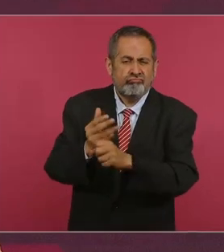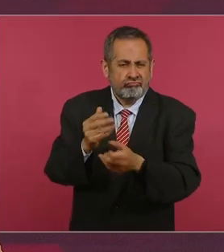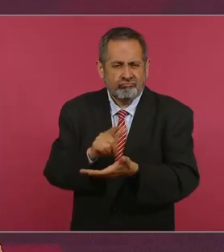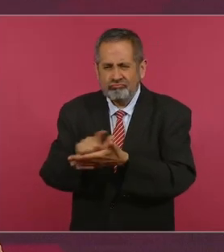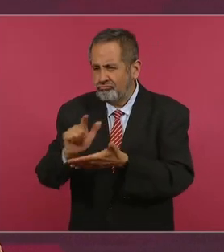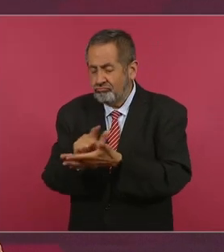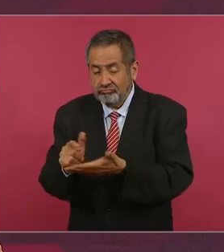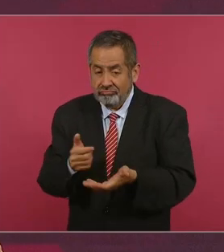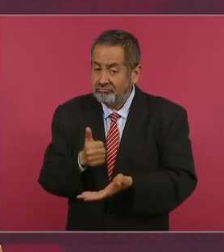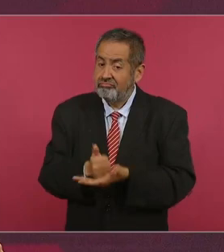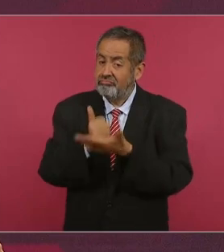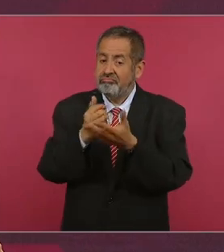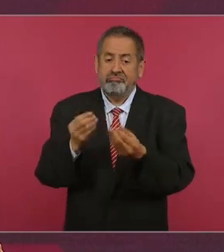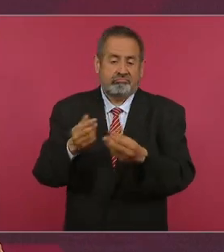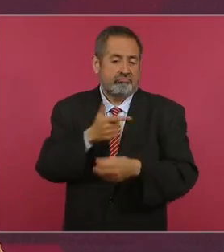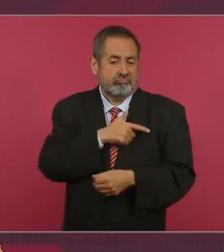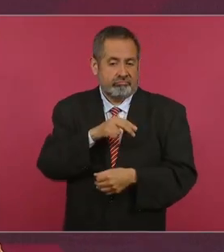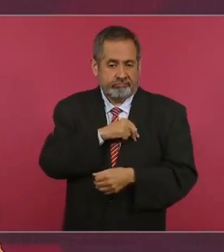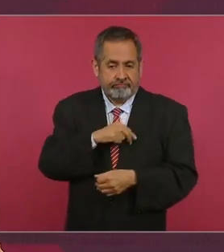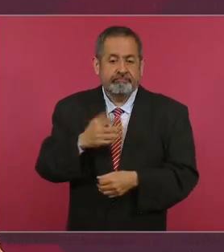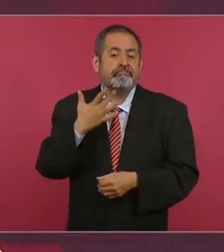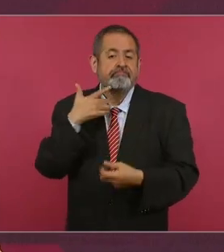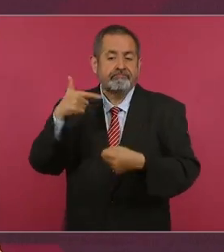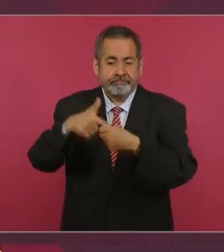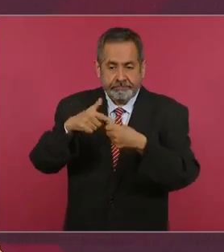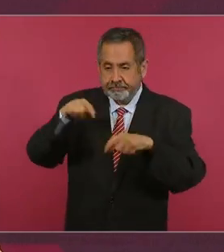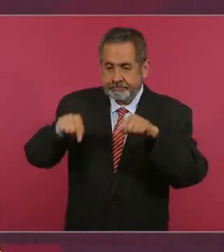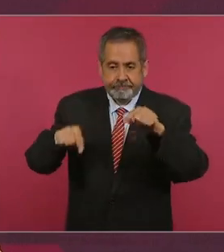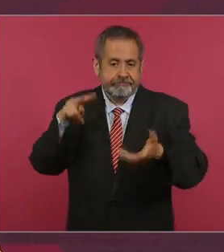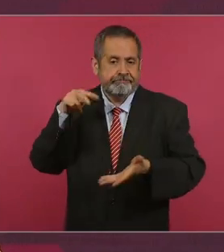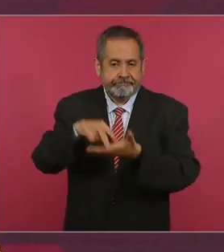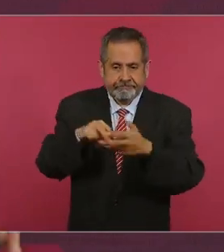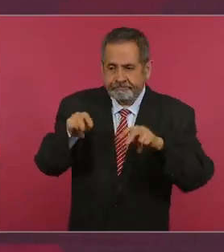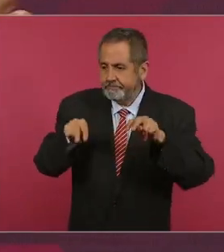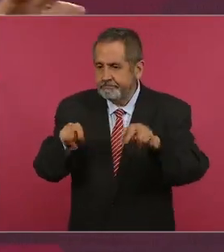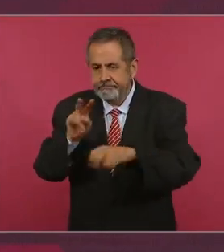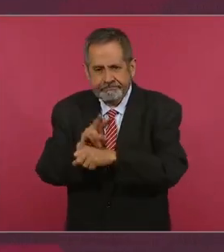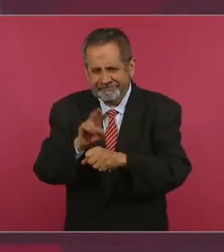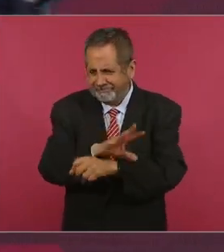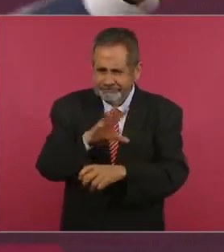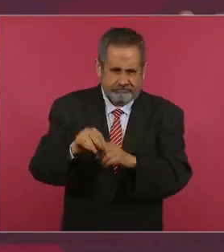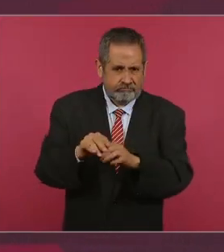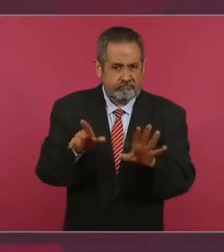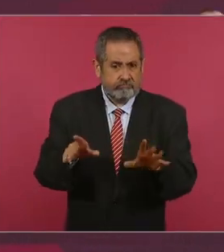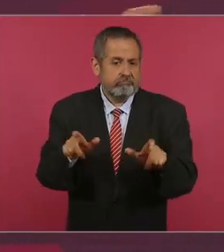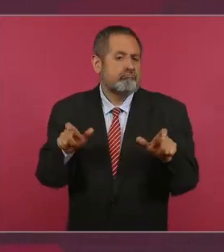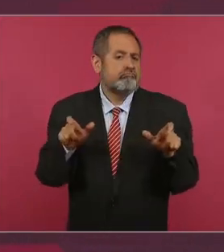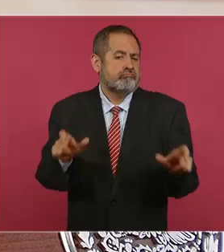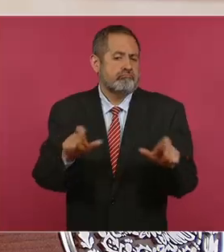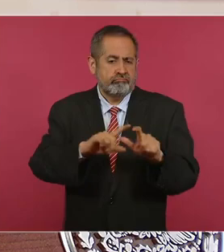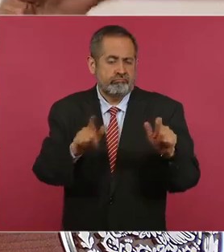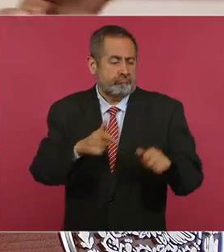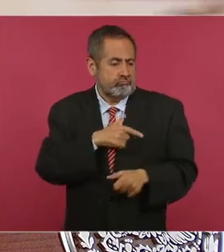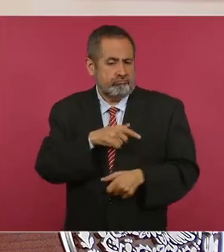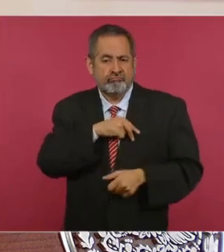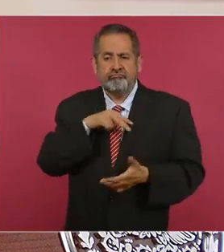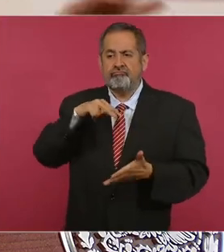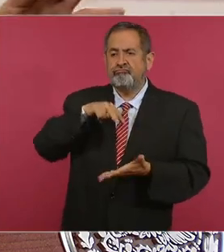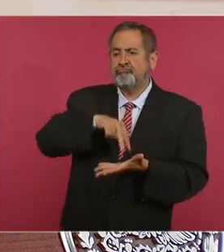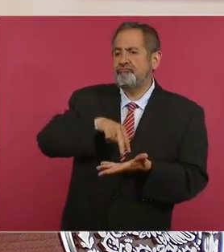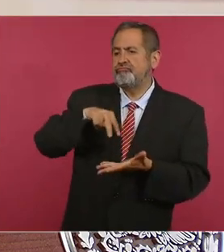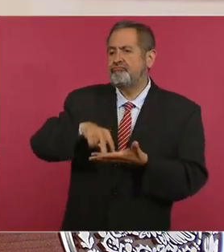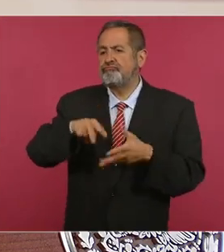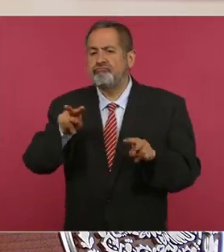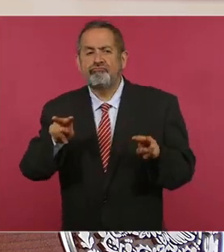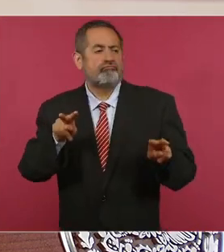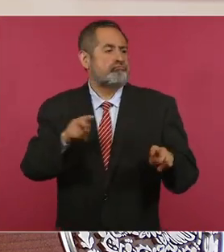comercios, y las gasolinerías ya también abiertas y todo, y ahí está la Guardia Nacional y está cuidando a la gente